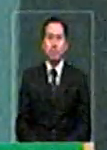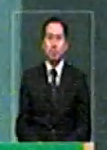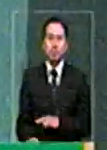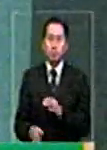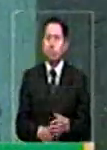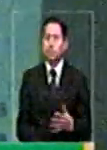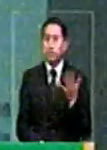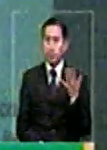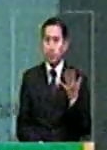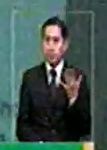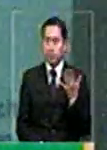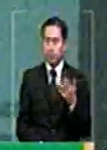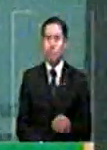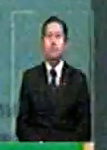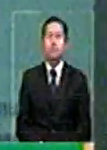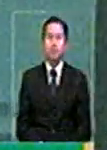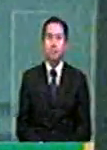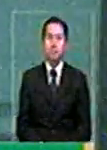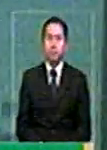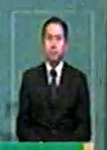5.